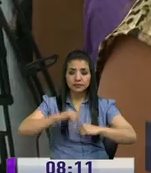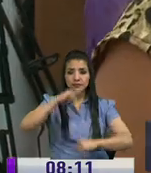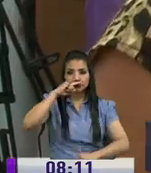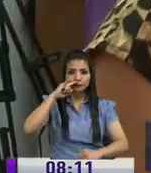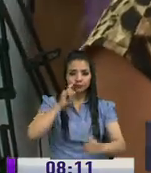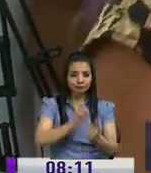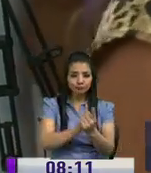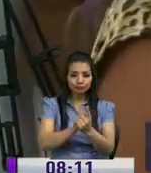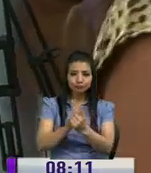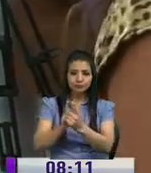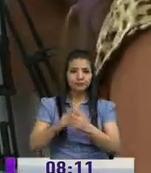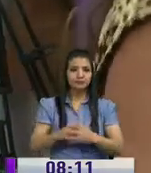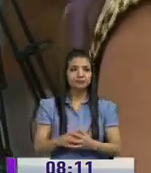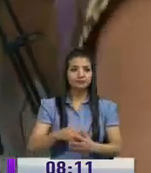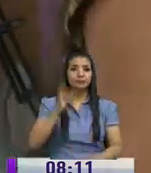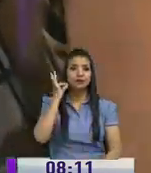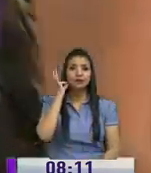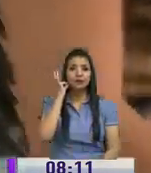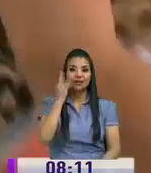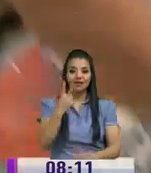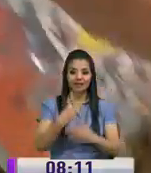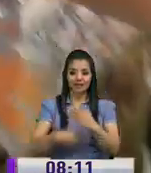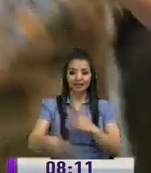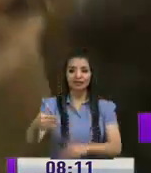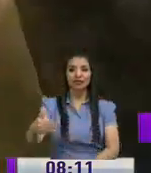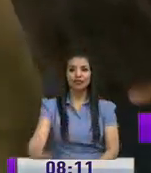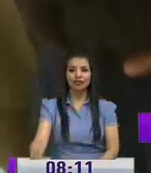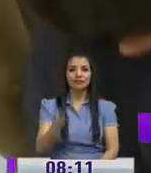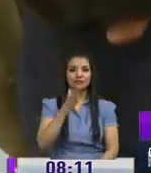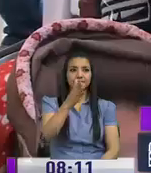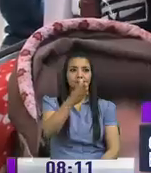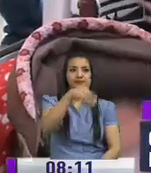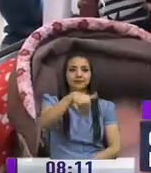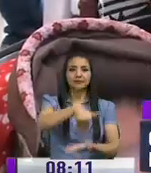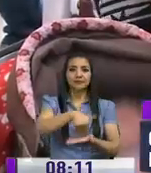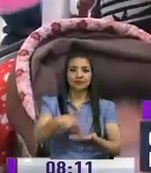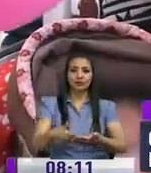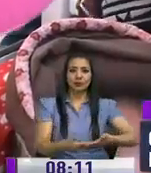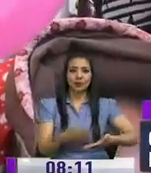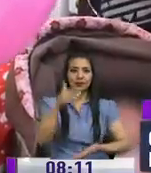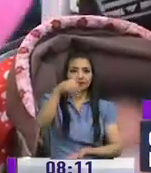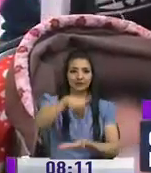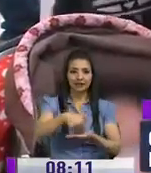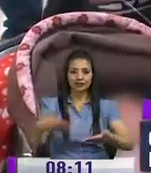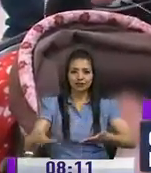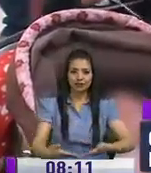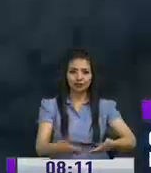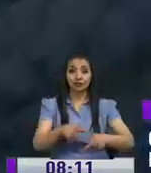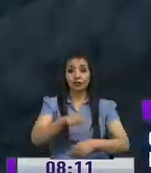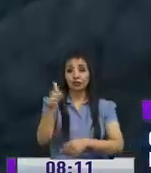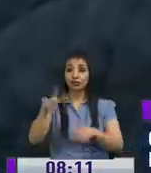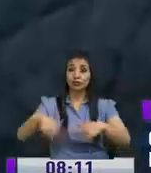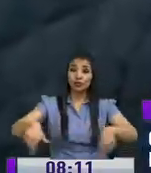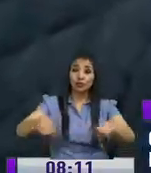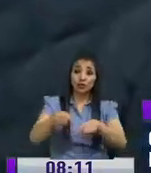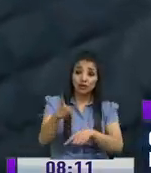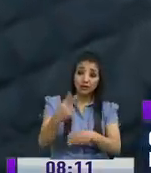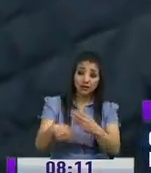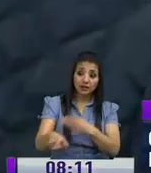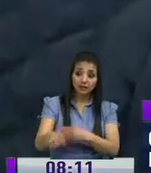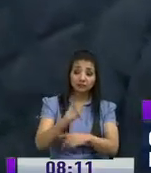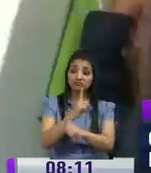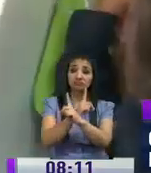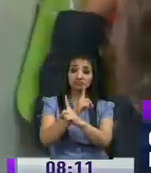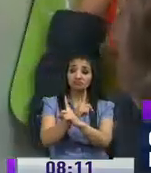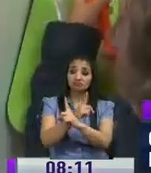niño. Rosario Gavilanes llegó con su hijo Jesús al Guagua Centro Especializado. Comenta que en otros lugares por la discapacidad de su pequeño